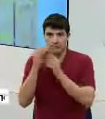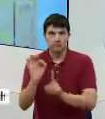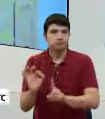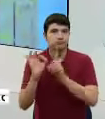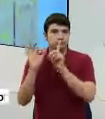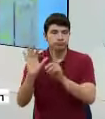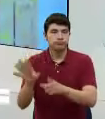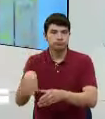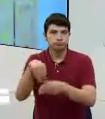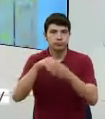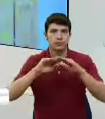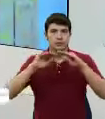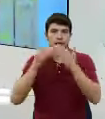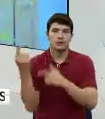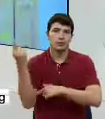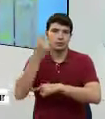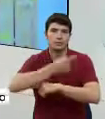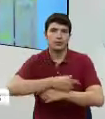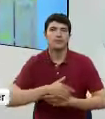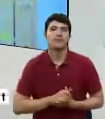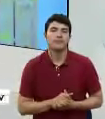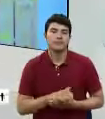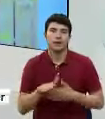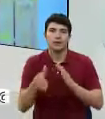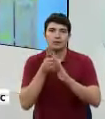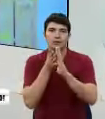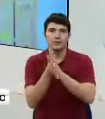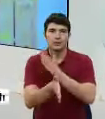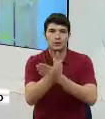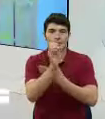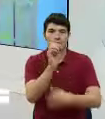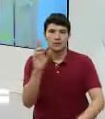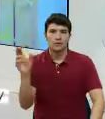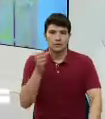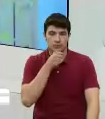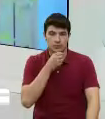necesarios mientras están en sus jornadas académicas. Pues esta es toda la información desde el